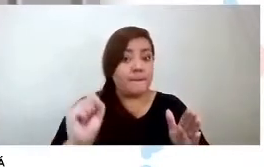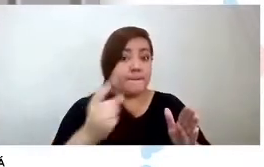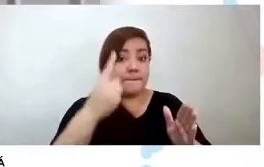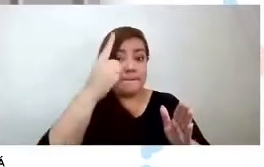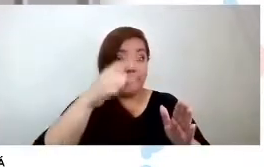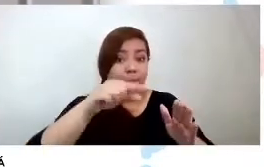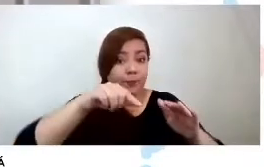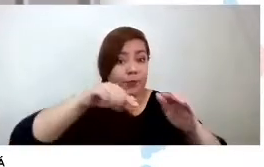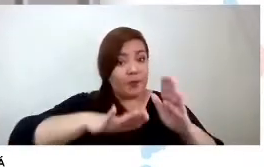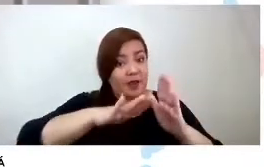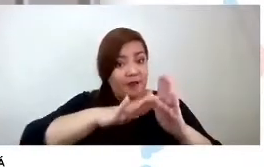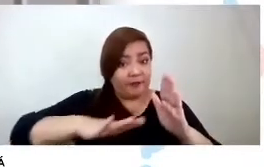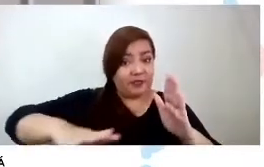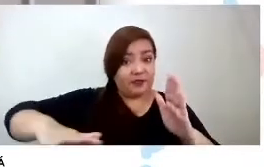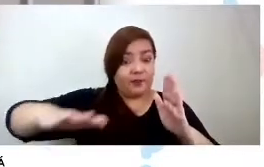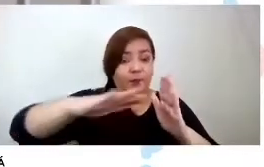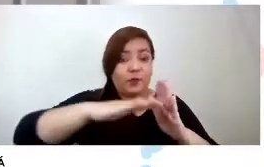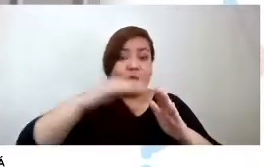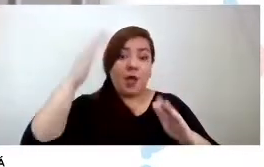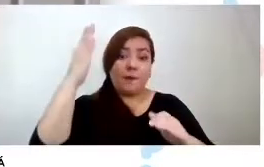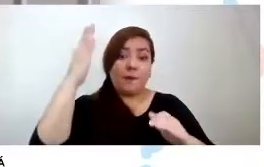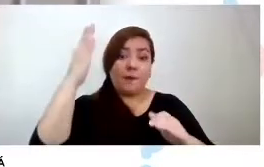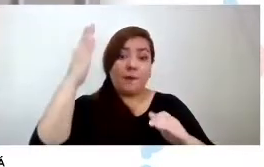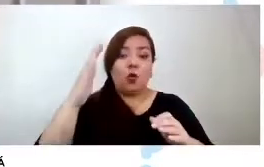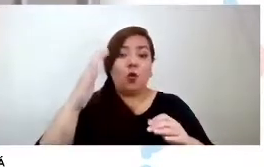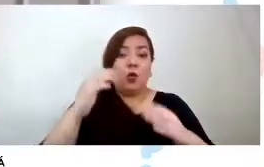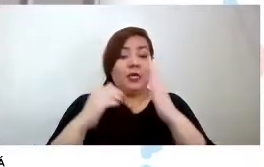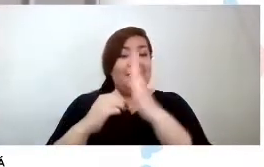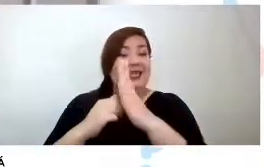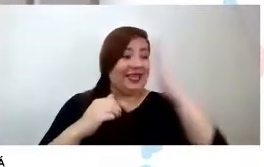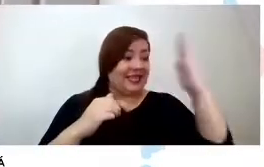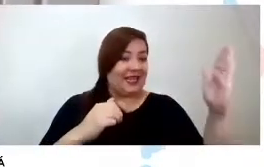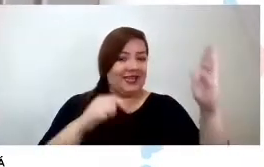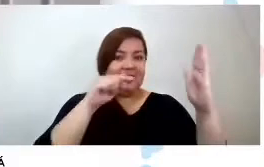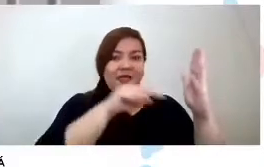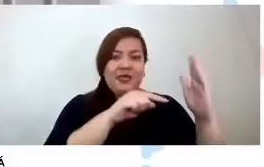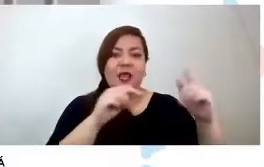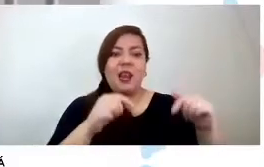izquierda. Es la primera sala que recibe a los visitantes.